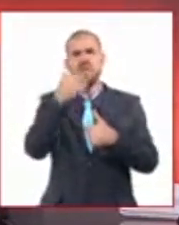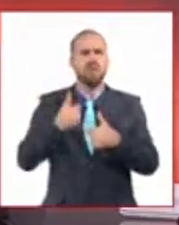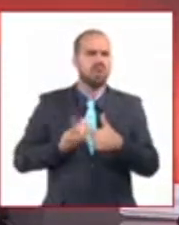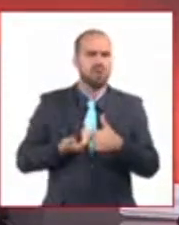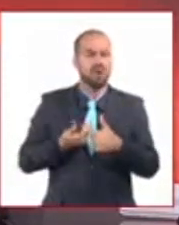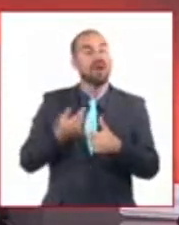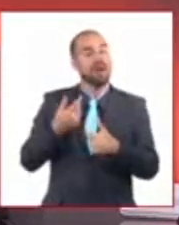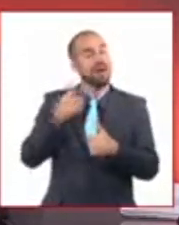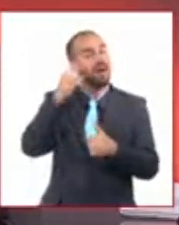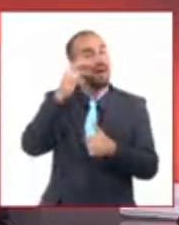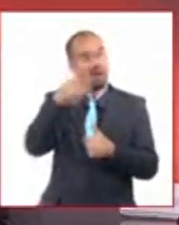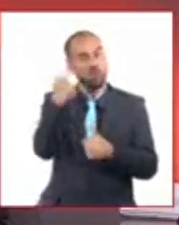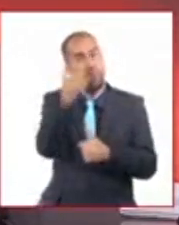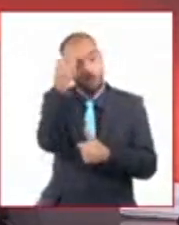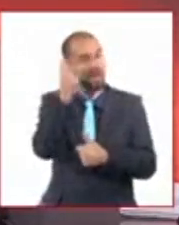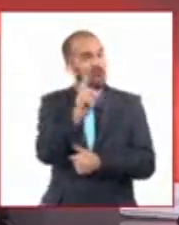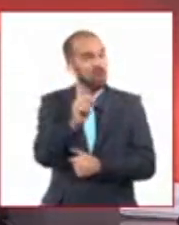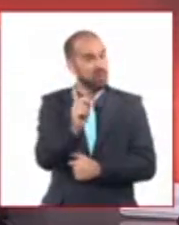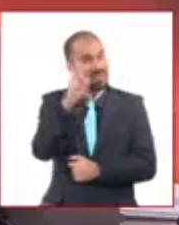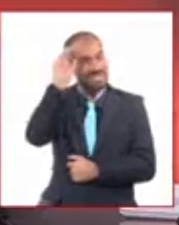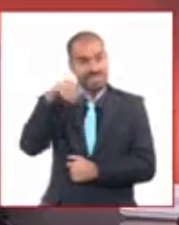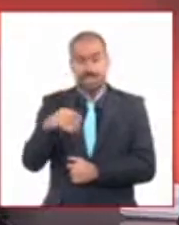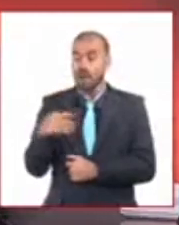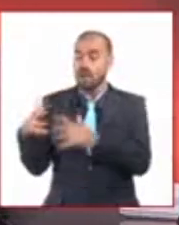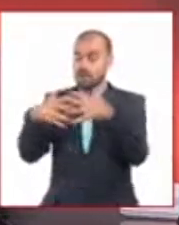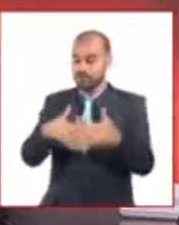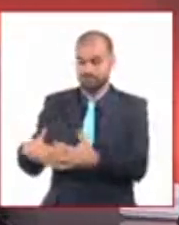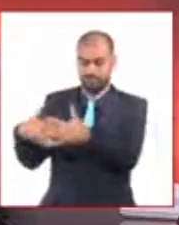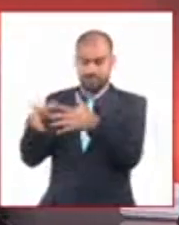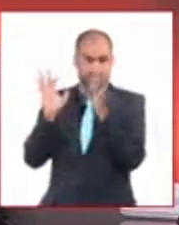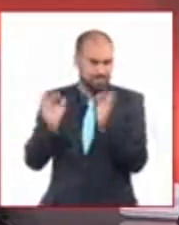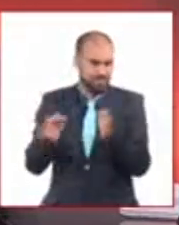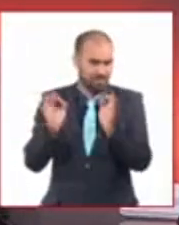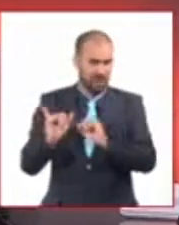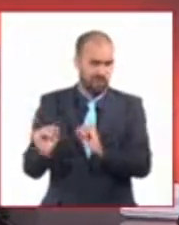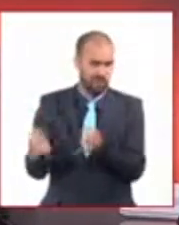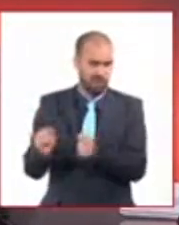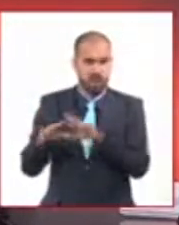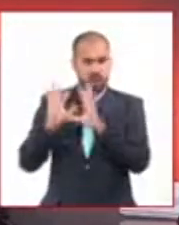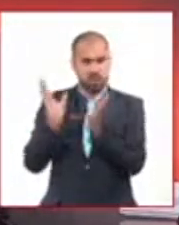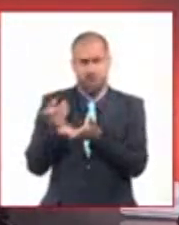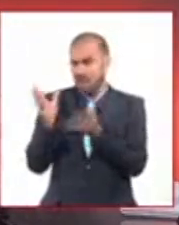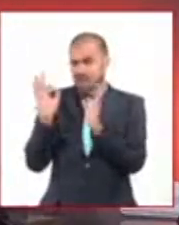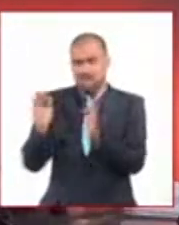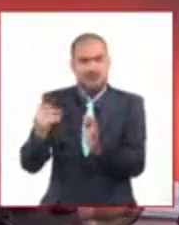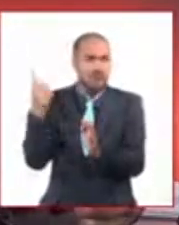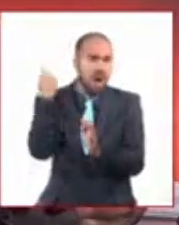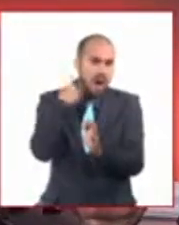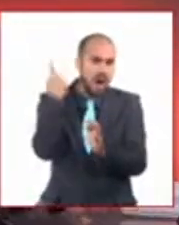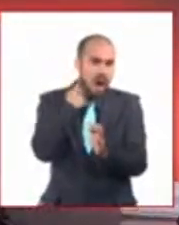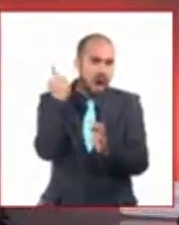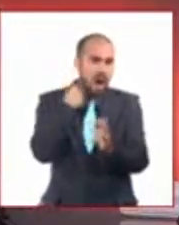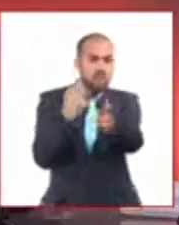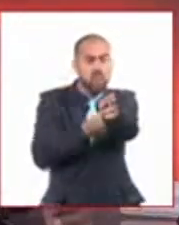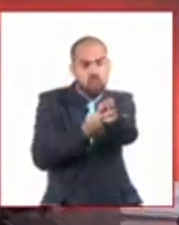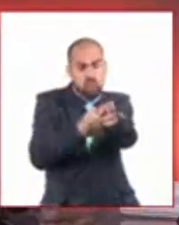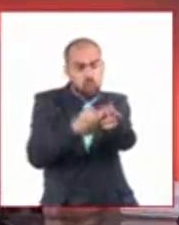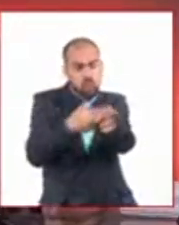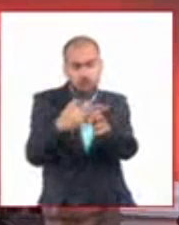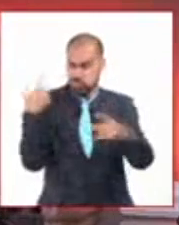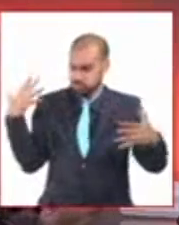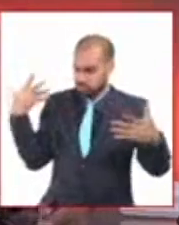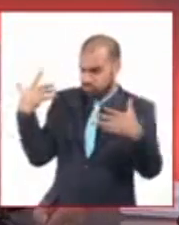que está hablando ahora con el mismo lenguaje imperialista de siempre es el mismo eeuu en que durante todos estos años ha estado